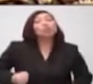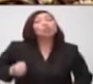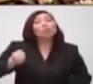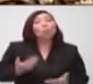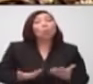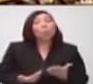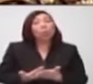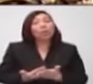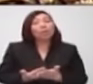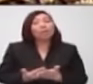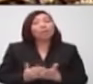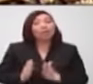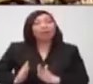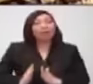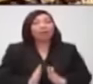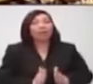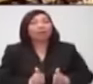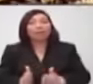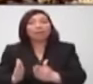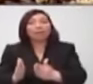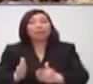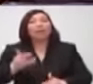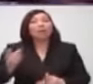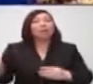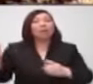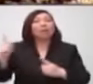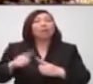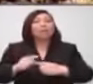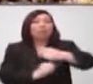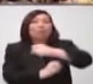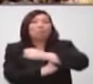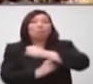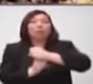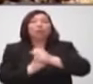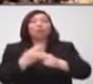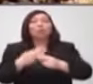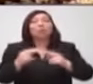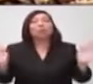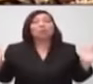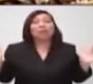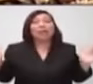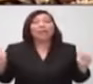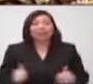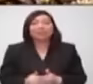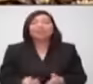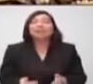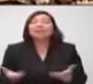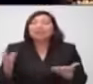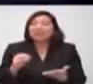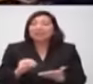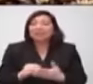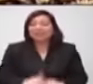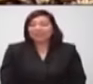carretera central que va a llegar hasta el puente Los Ángeles, dándole un valor y agregado